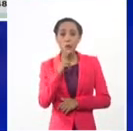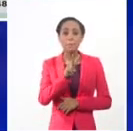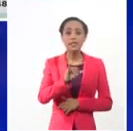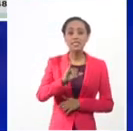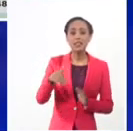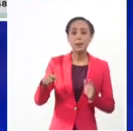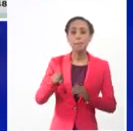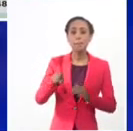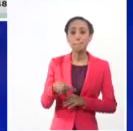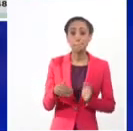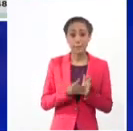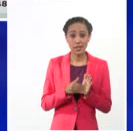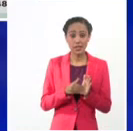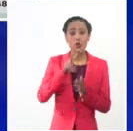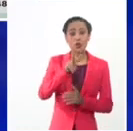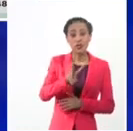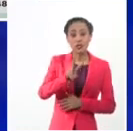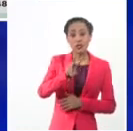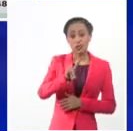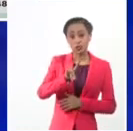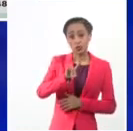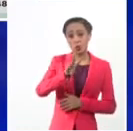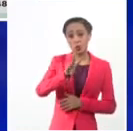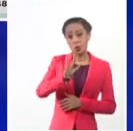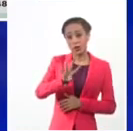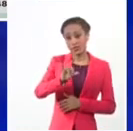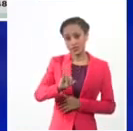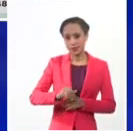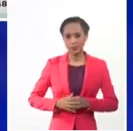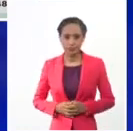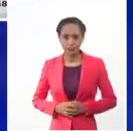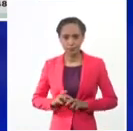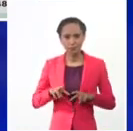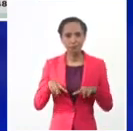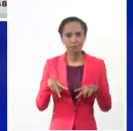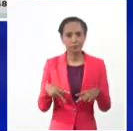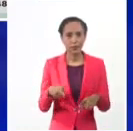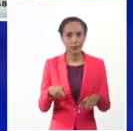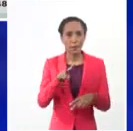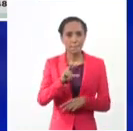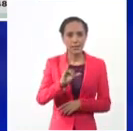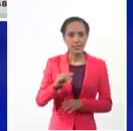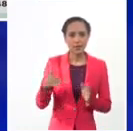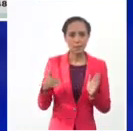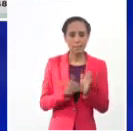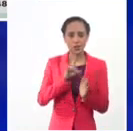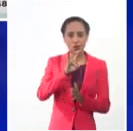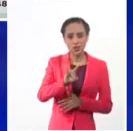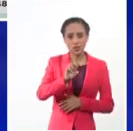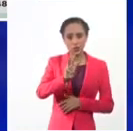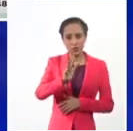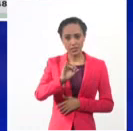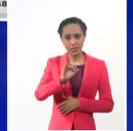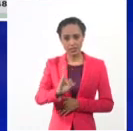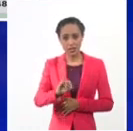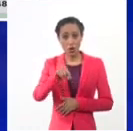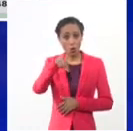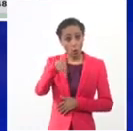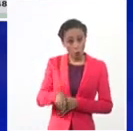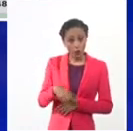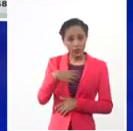26.936 casos en esa semana. Y hoy estamos, que la semana que terminó el sábado,